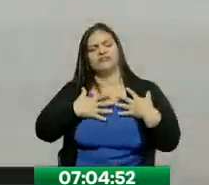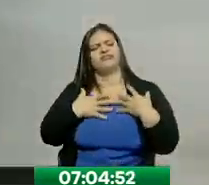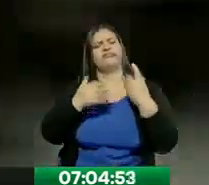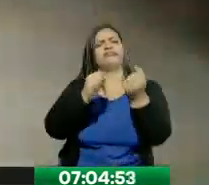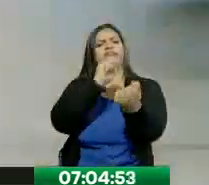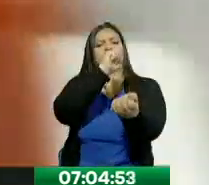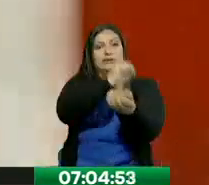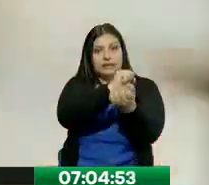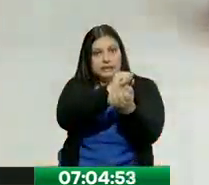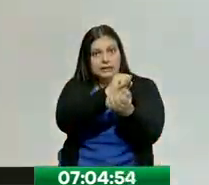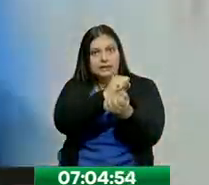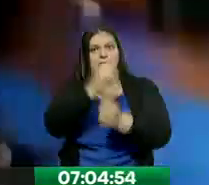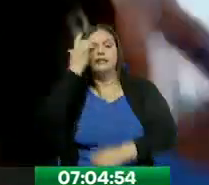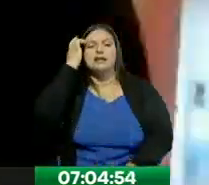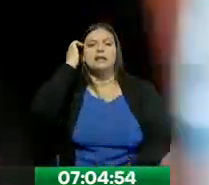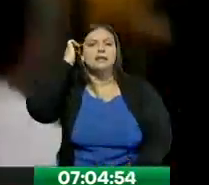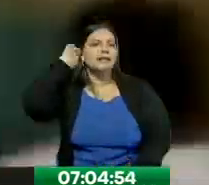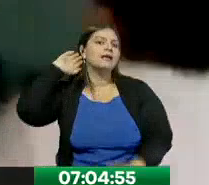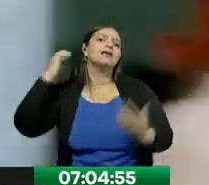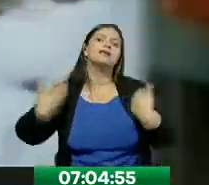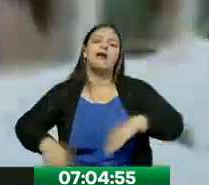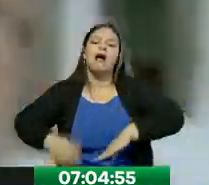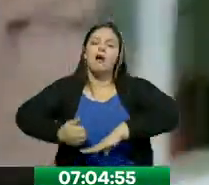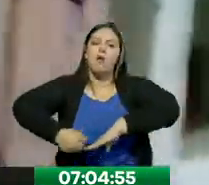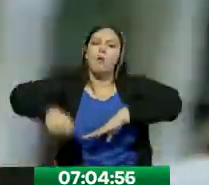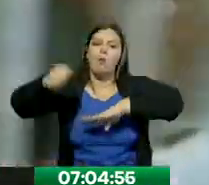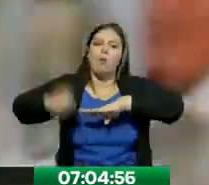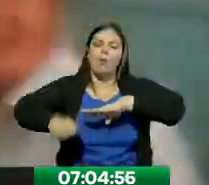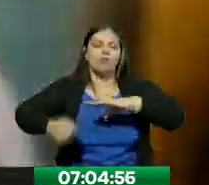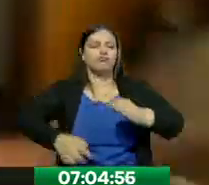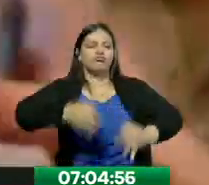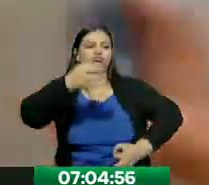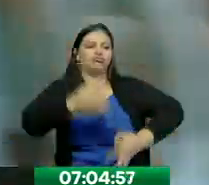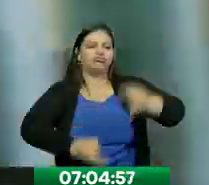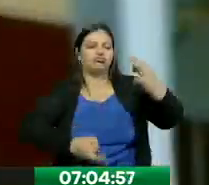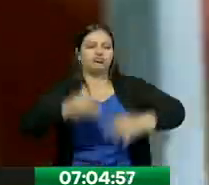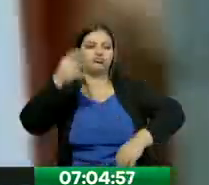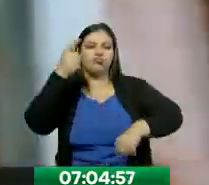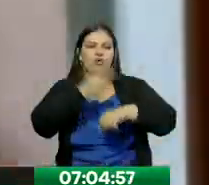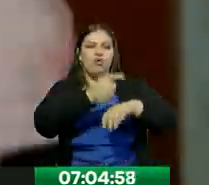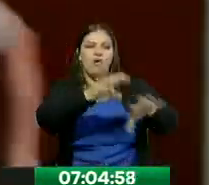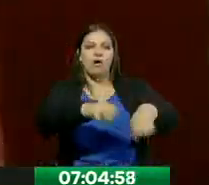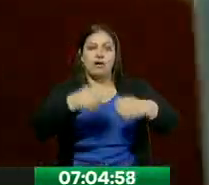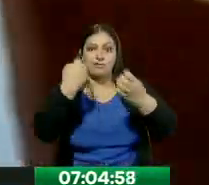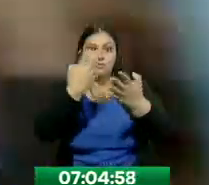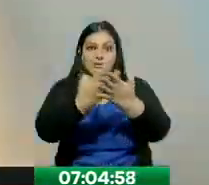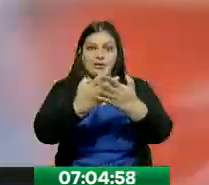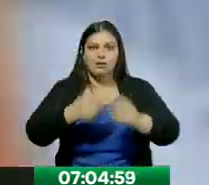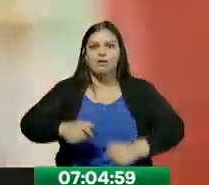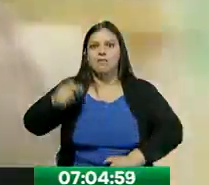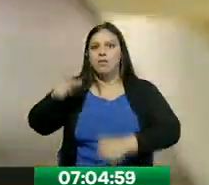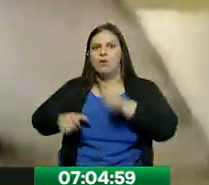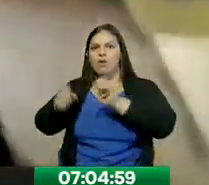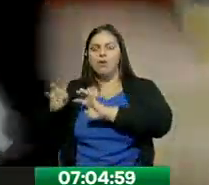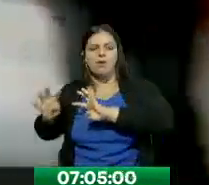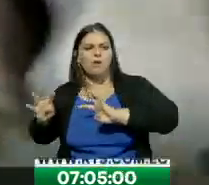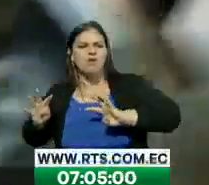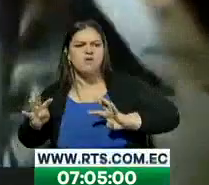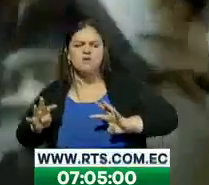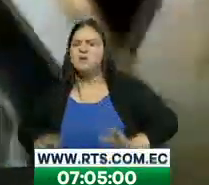El lugar de encuentro para su entrega fue el centro de Guayaquil, donde le colocaron las esposas. No pudo estar más tiempo al margen de la